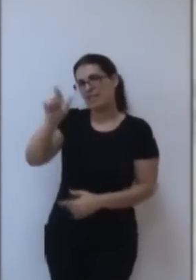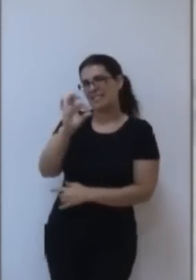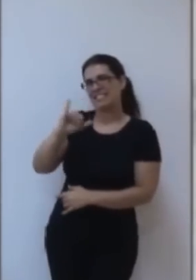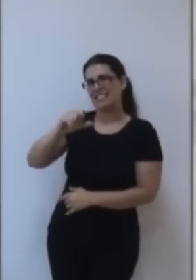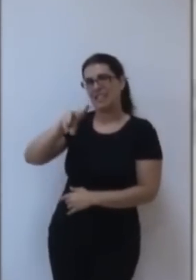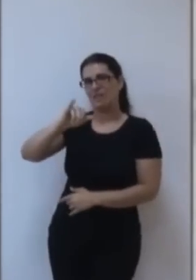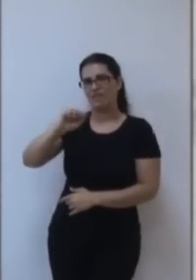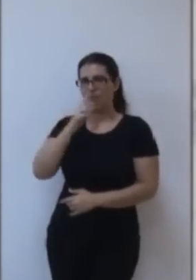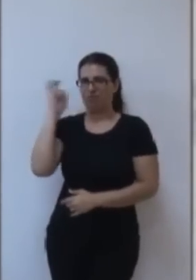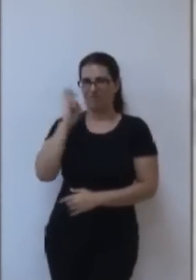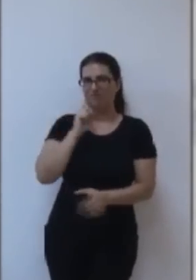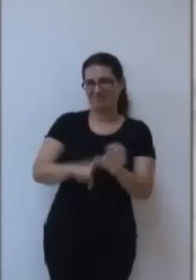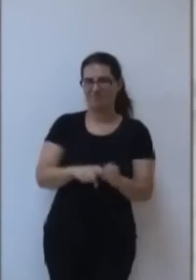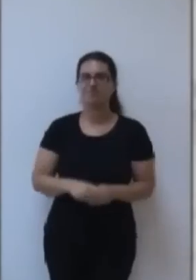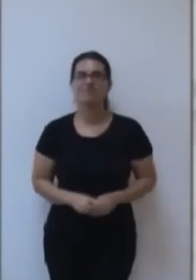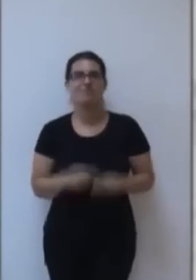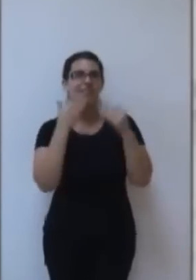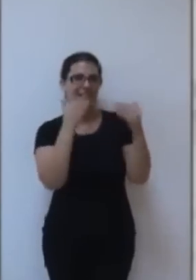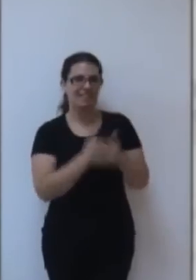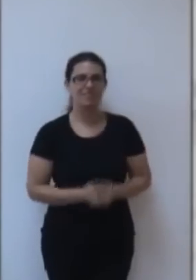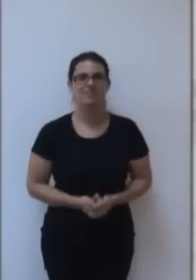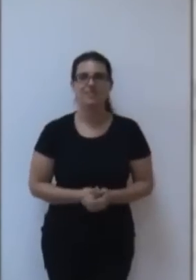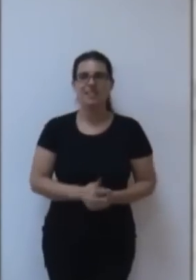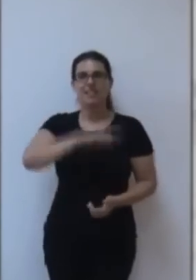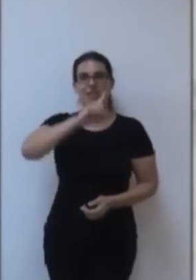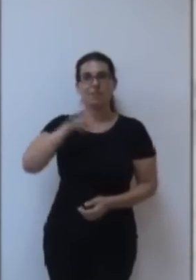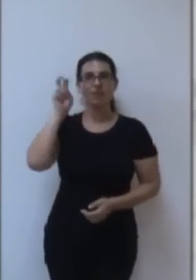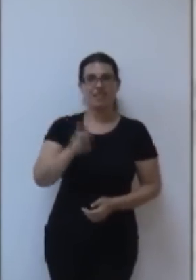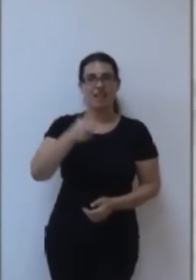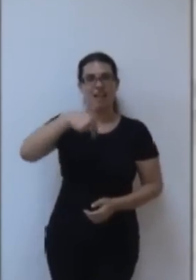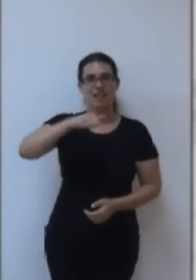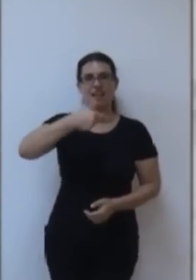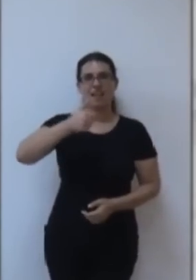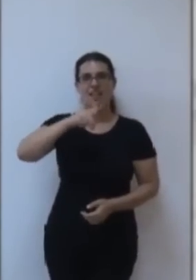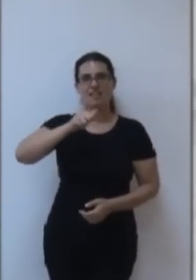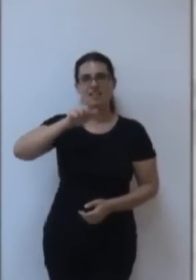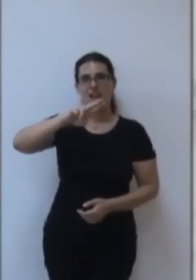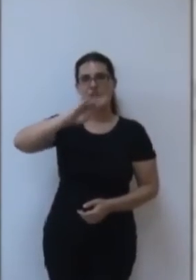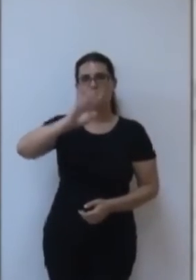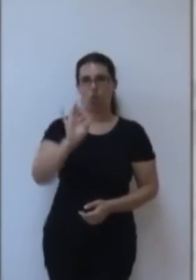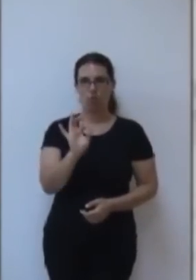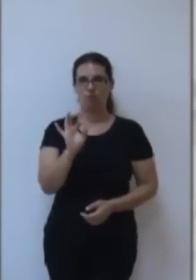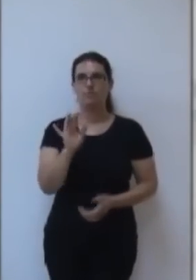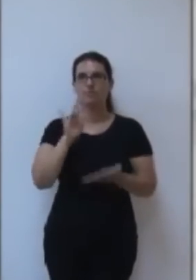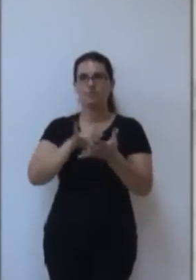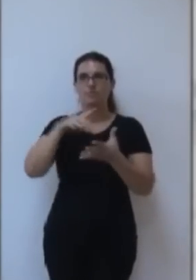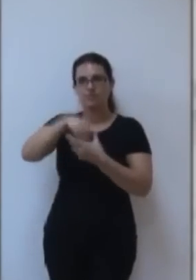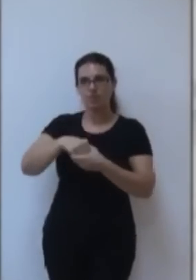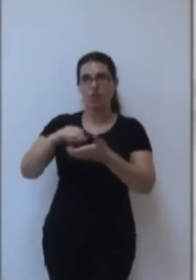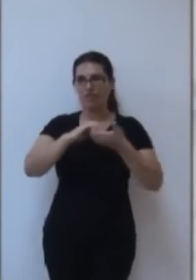Silvia, por estar también en esta mesa. Tenemos también a Ana Gallardo, que dentro de esa confederación